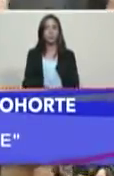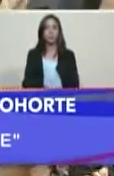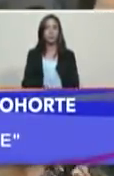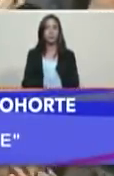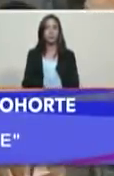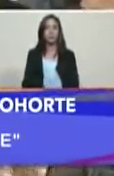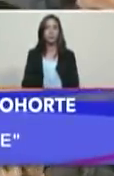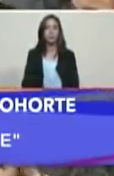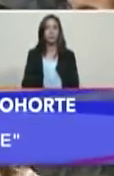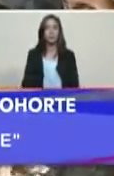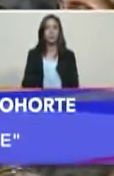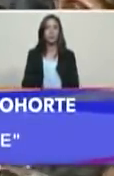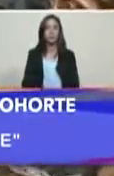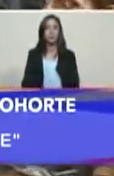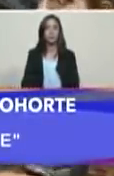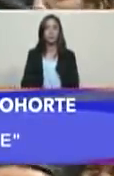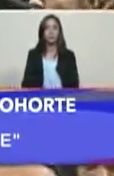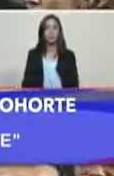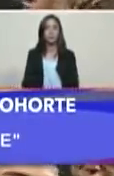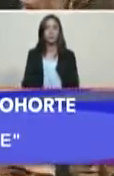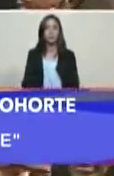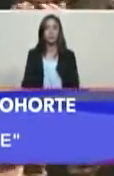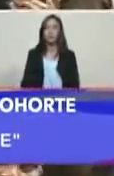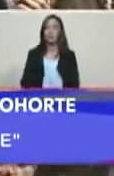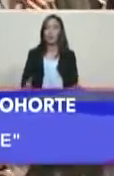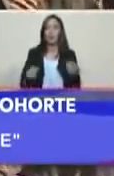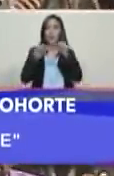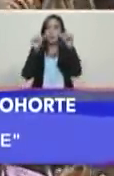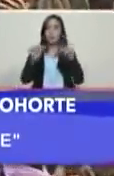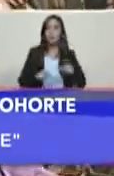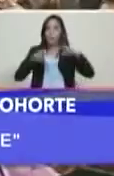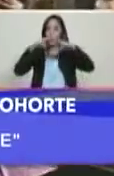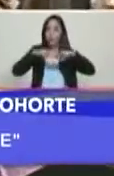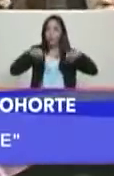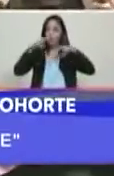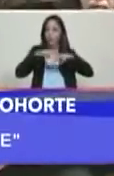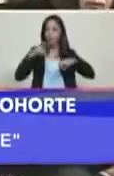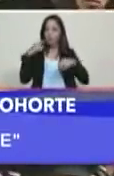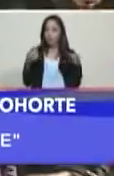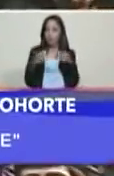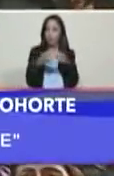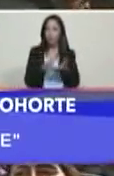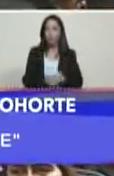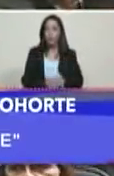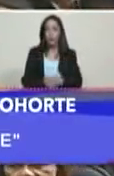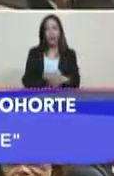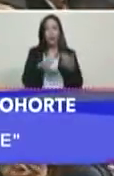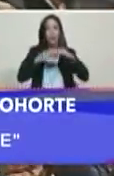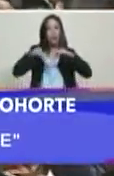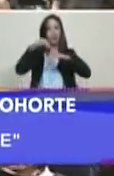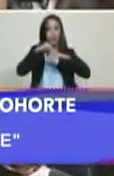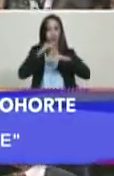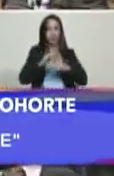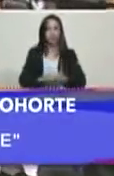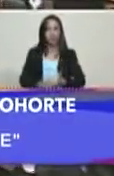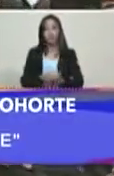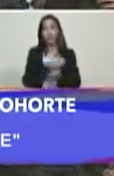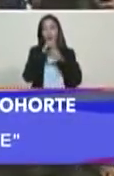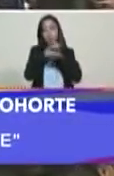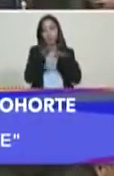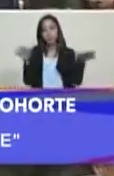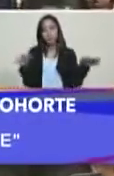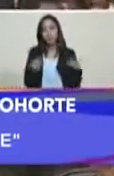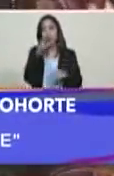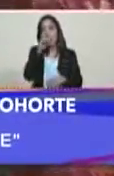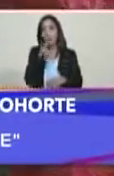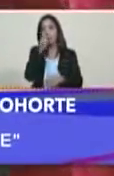El Sistema Nacional de Investigación y Formación del Magisterio va desplegando su acción desde el año